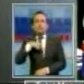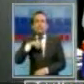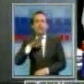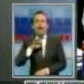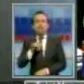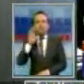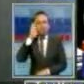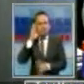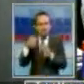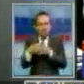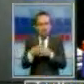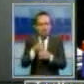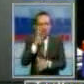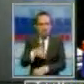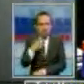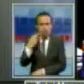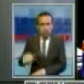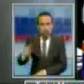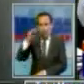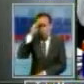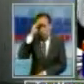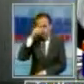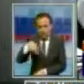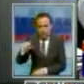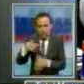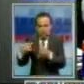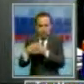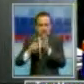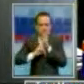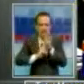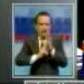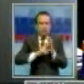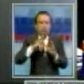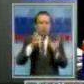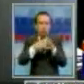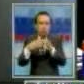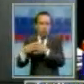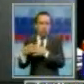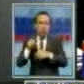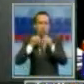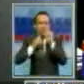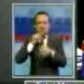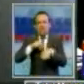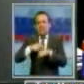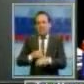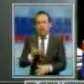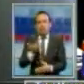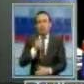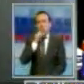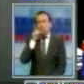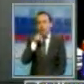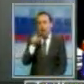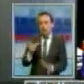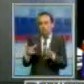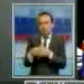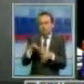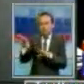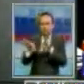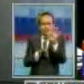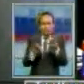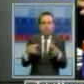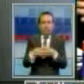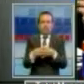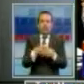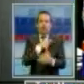Michelle Bachelet debería ser con su gente de confianza, con representantes de partidos políticos, con técnicos. ¿Qué es lo que debería hacer en términos de formar un